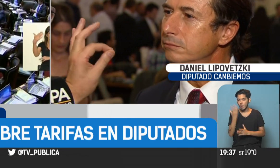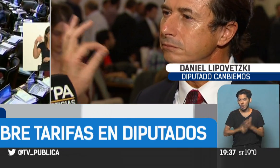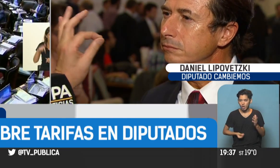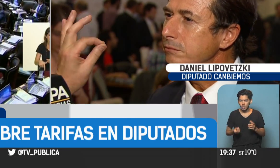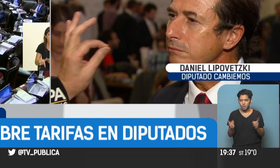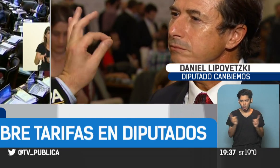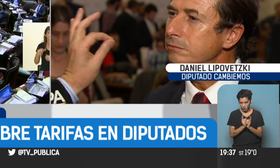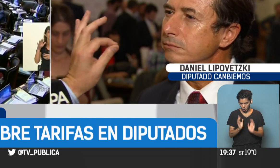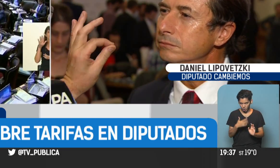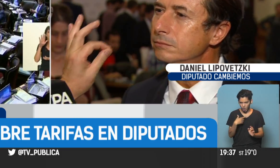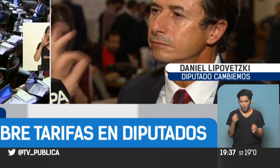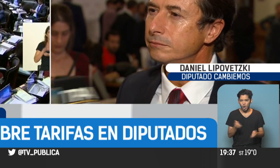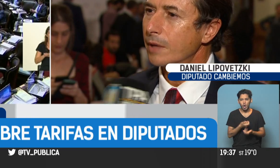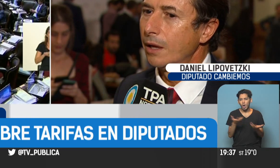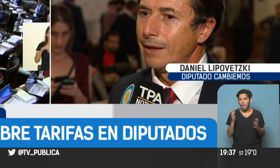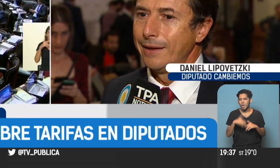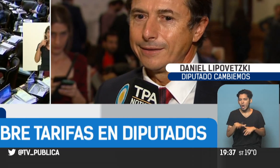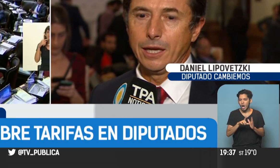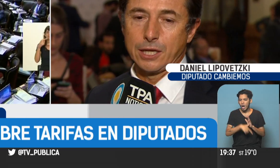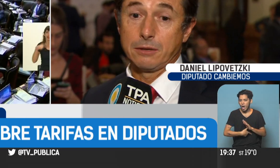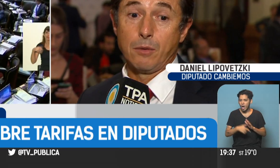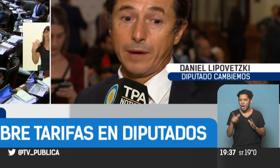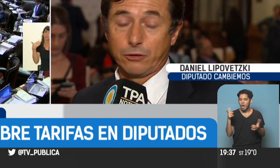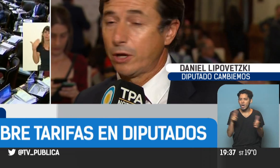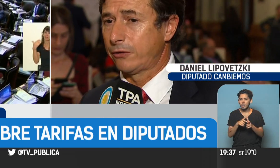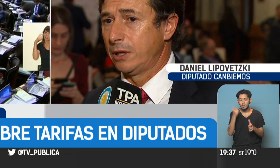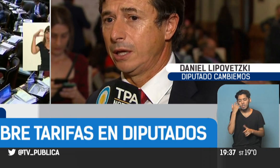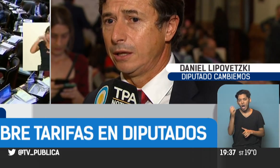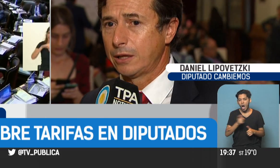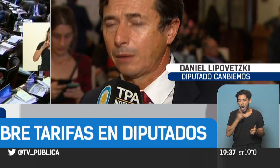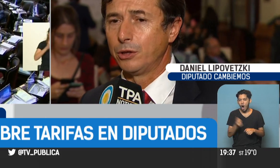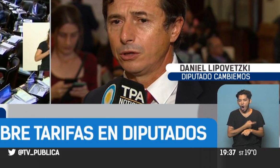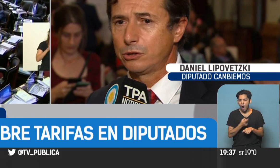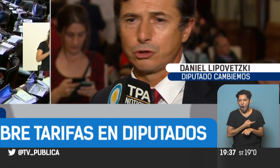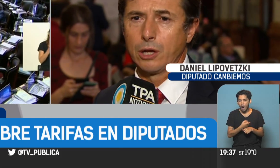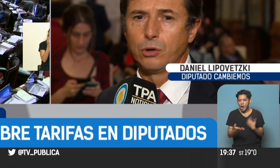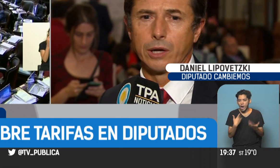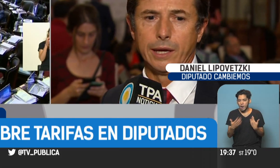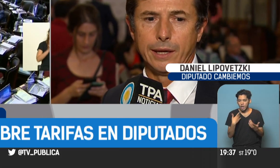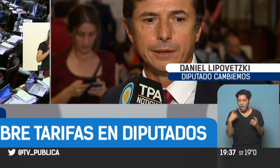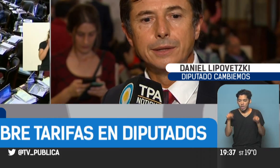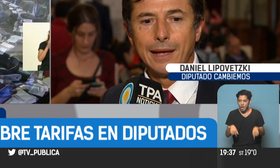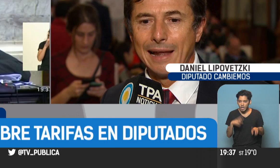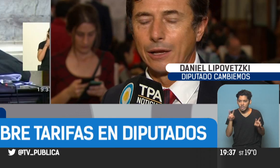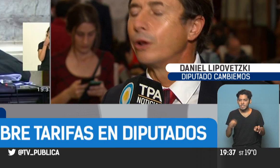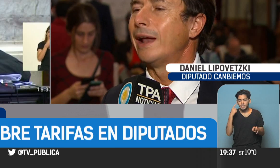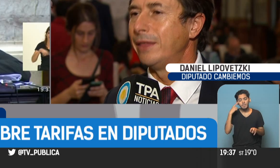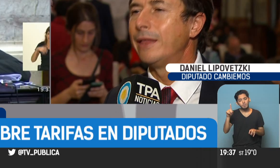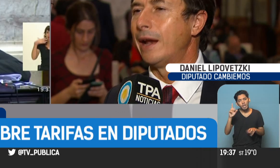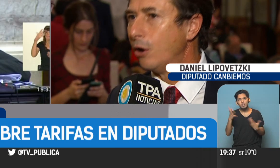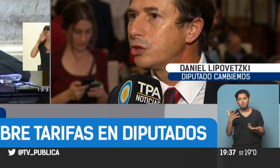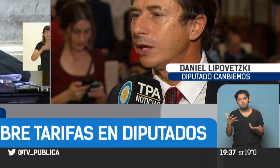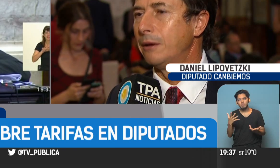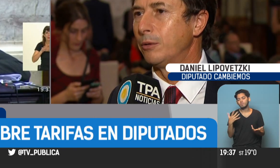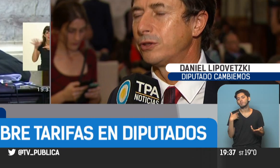¿Se estima cuánto va a tardar la sesión? Sí, ya llevamos varias horas de tratamiento de esto. Yo calculo que alrededor de las